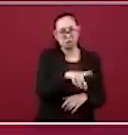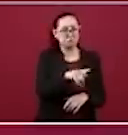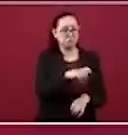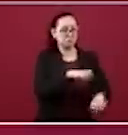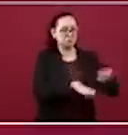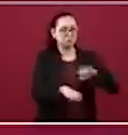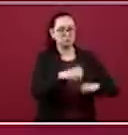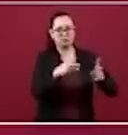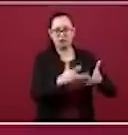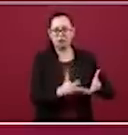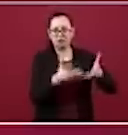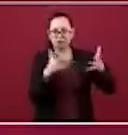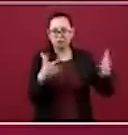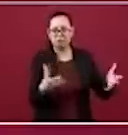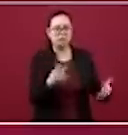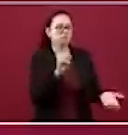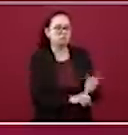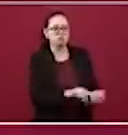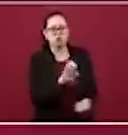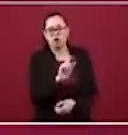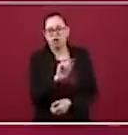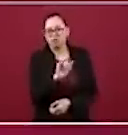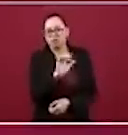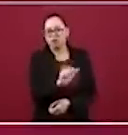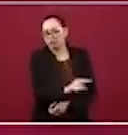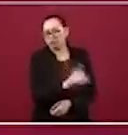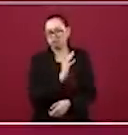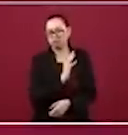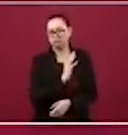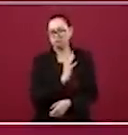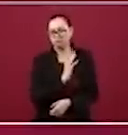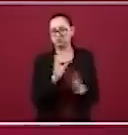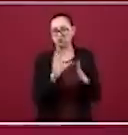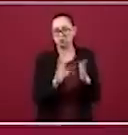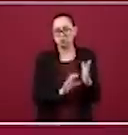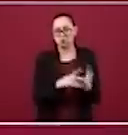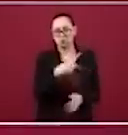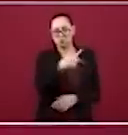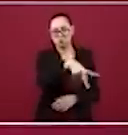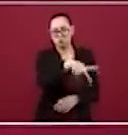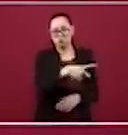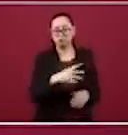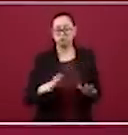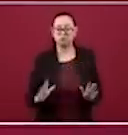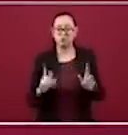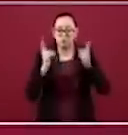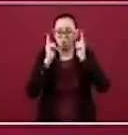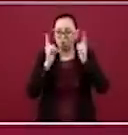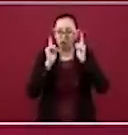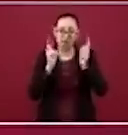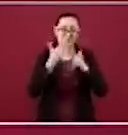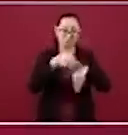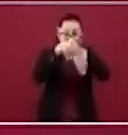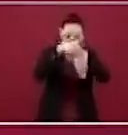importantes en México, ya tienen un código ético y ojalá y todas actúen de esa